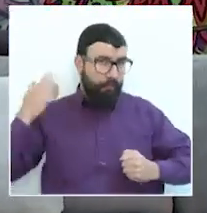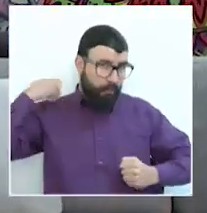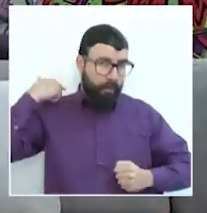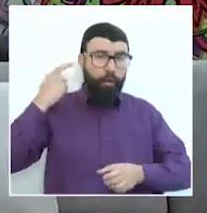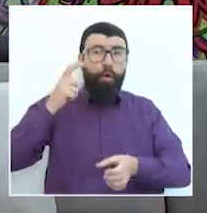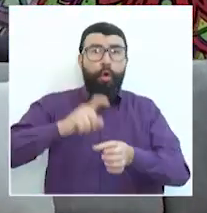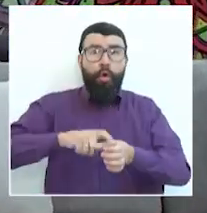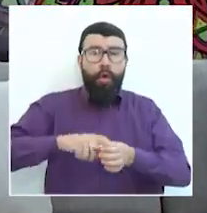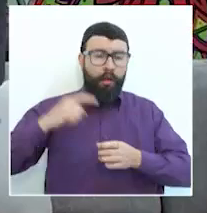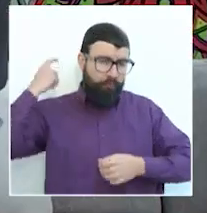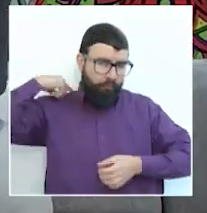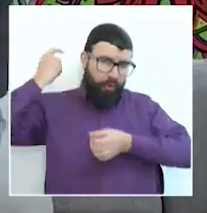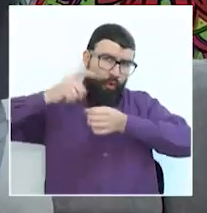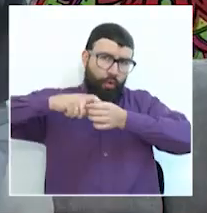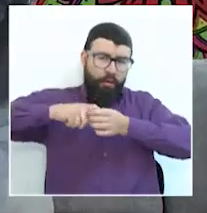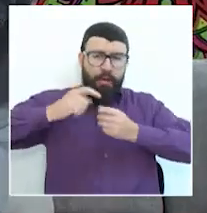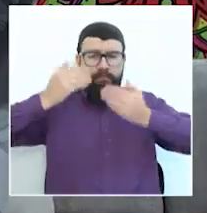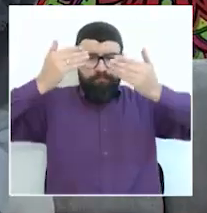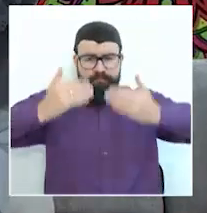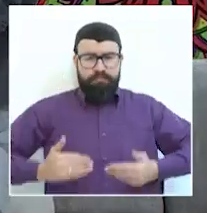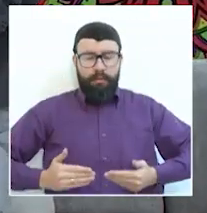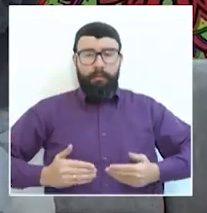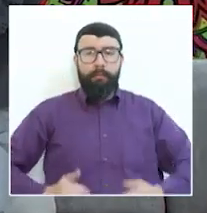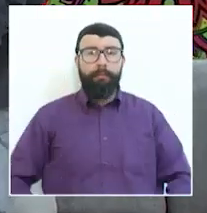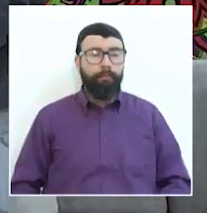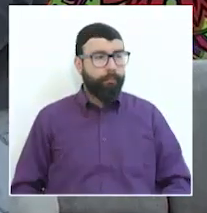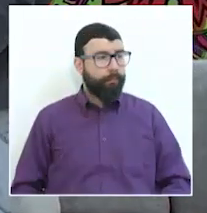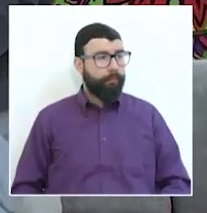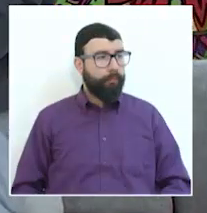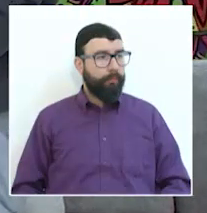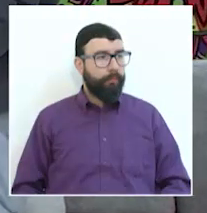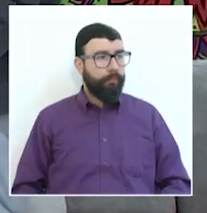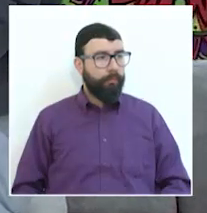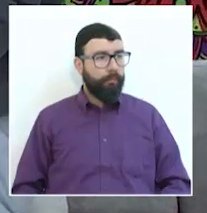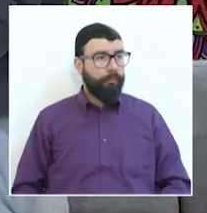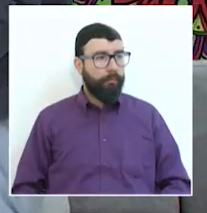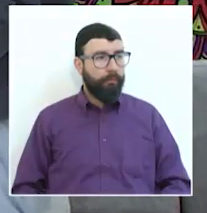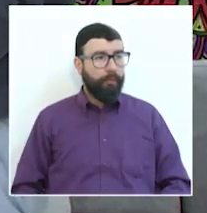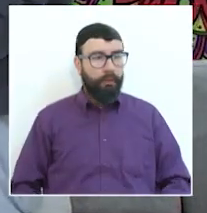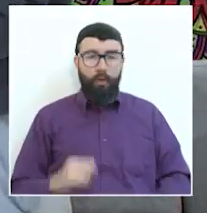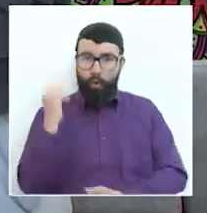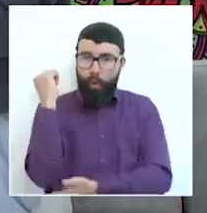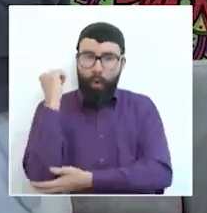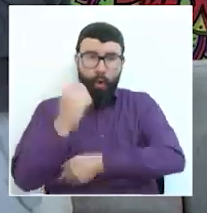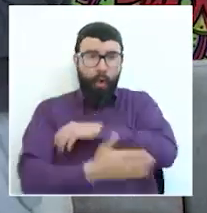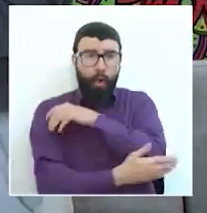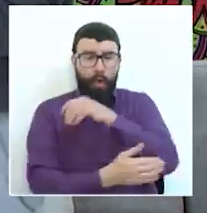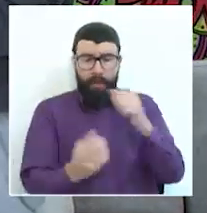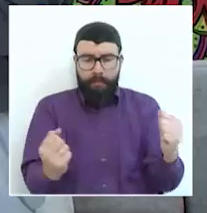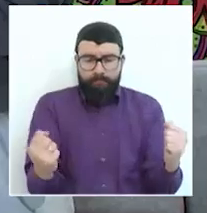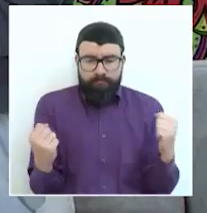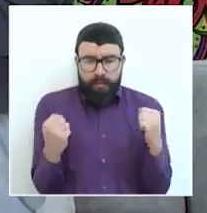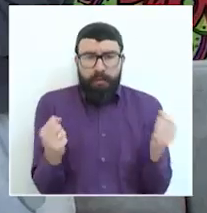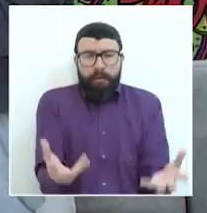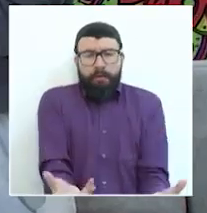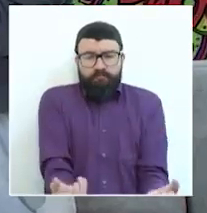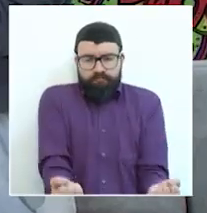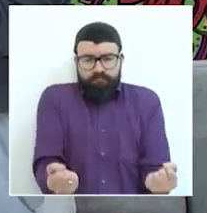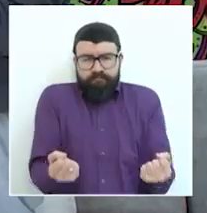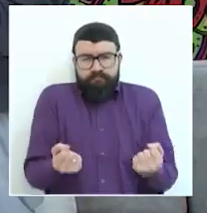la posición. Eso, vamos, 1, 2, 3. Con los codos bien pegaditos al cuerpo,